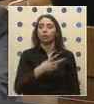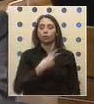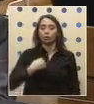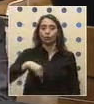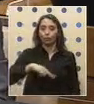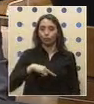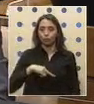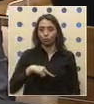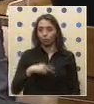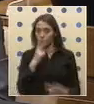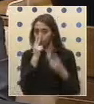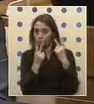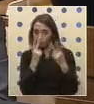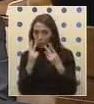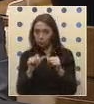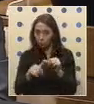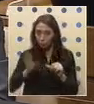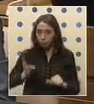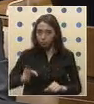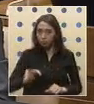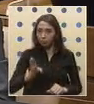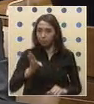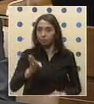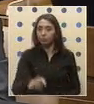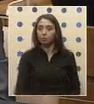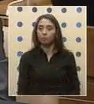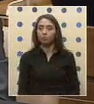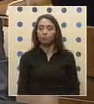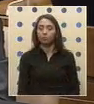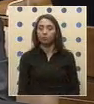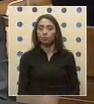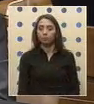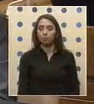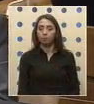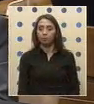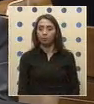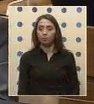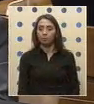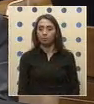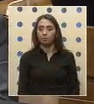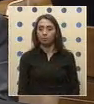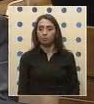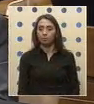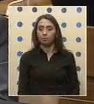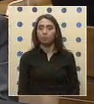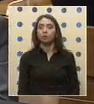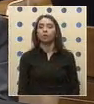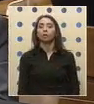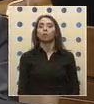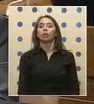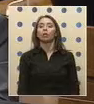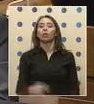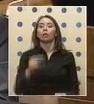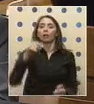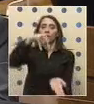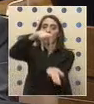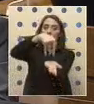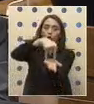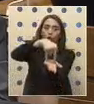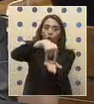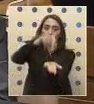observado sistemáticamente es que en definitiva lo que tenemos como expresión en este Congreso